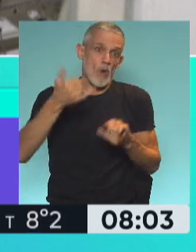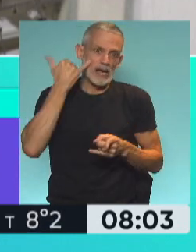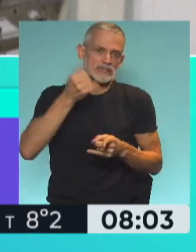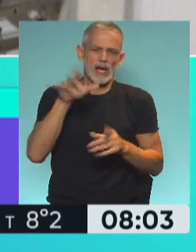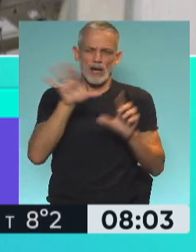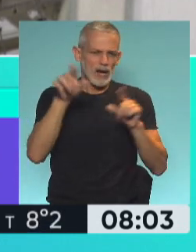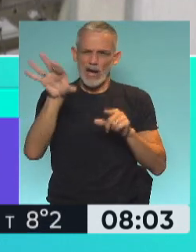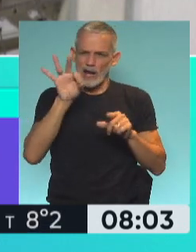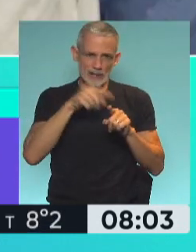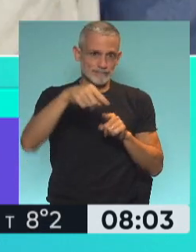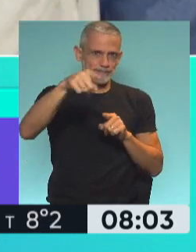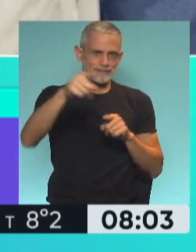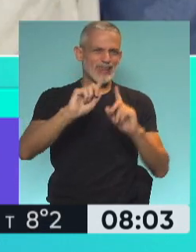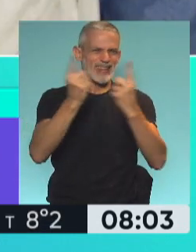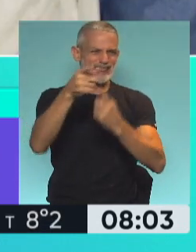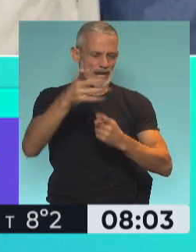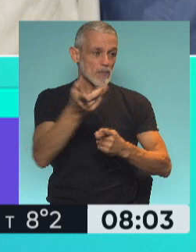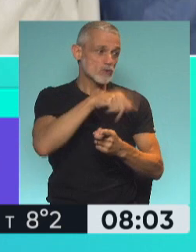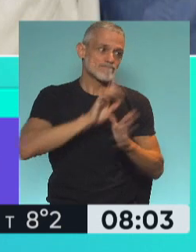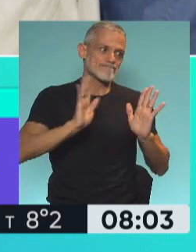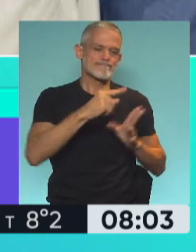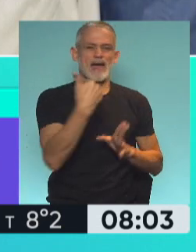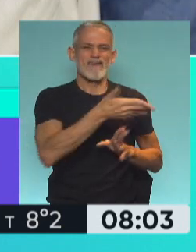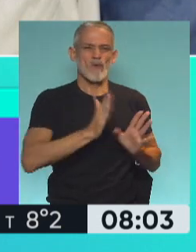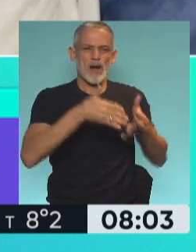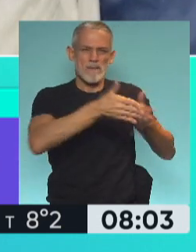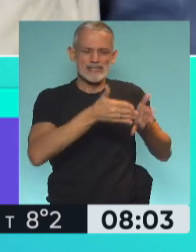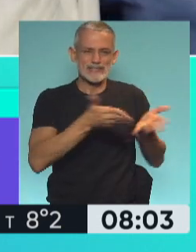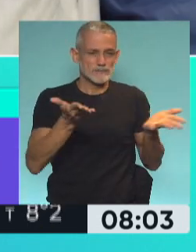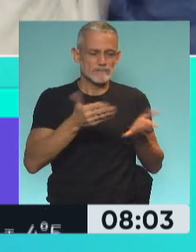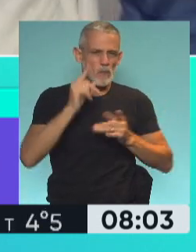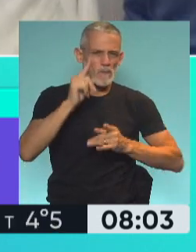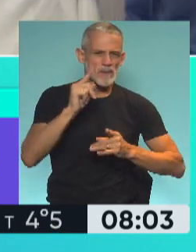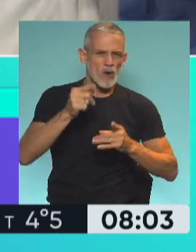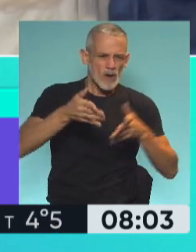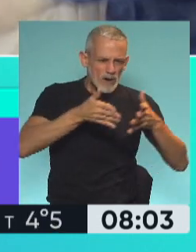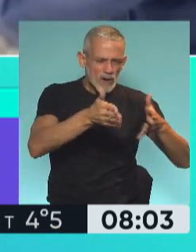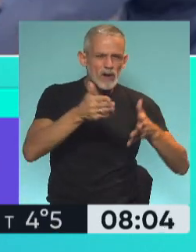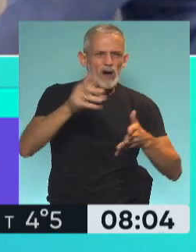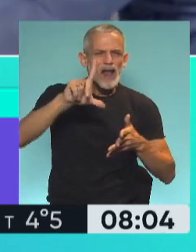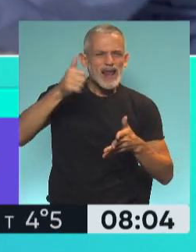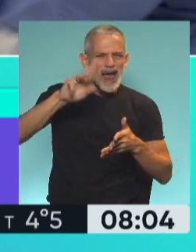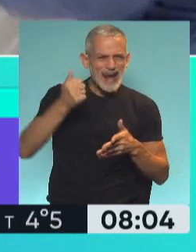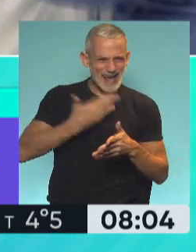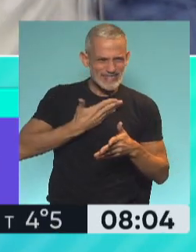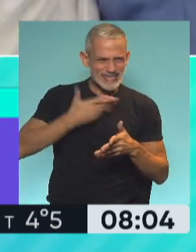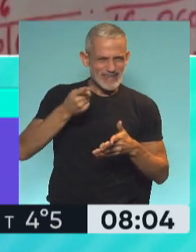imagen que vimos todos, que sufrimos todos de Lara en un pasillo de un hospital en Santa Fe,